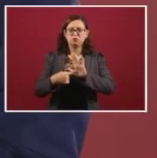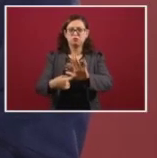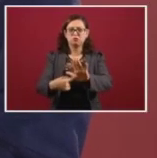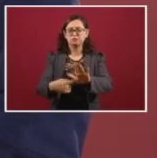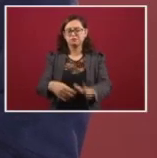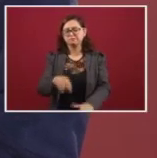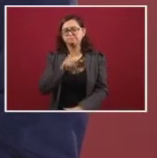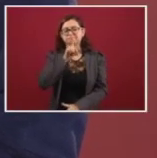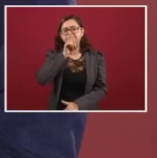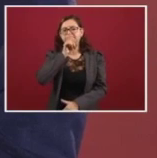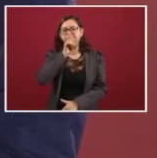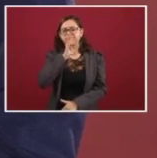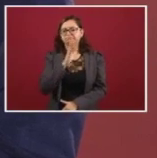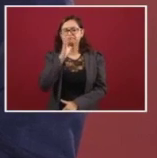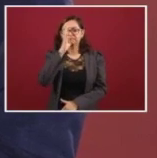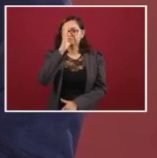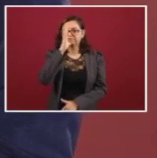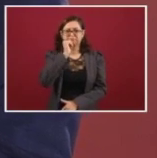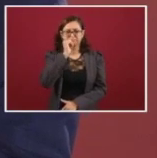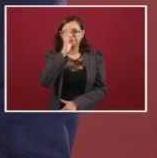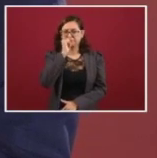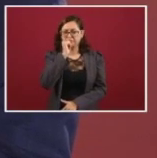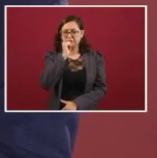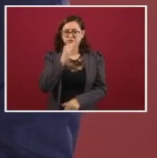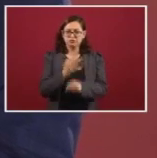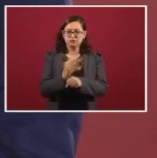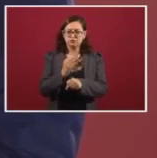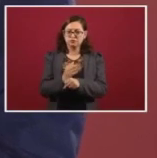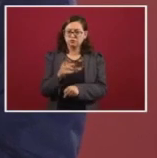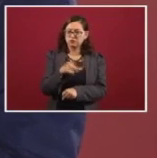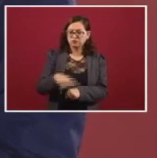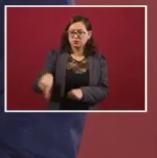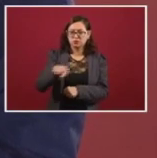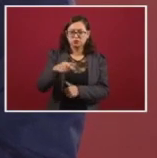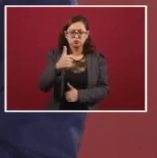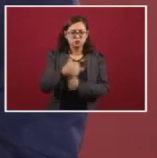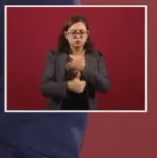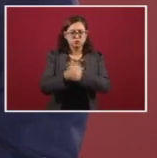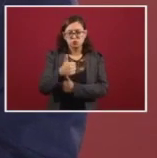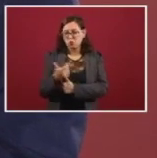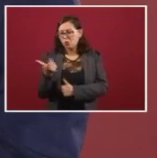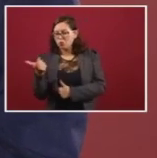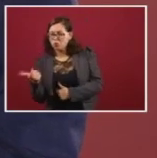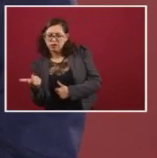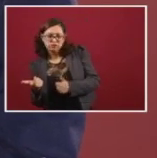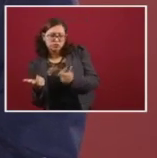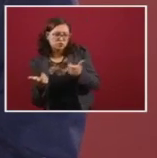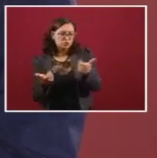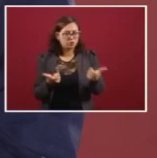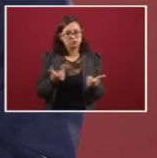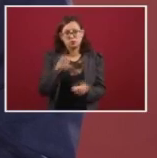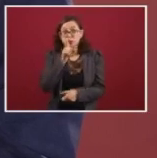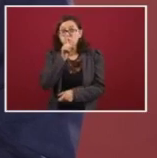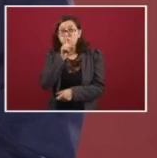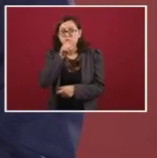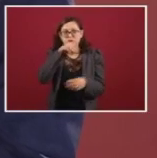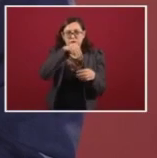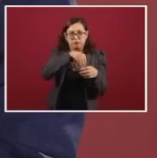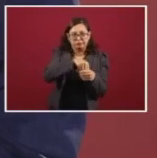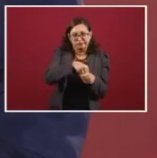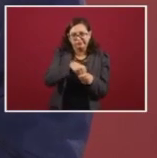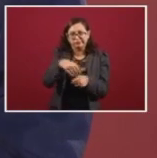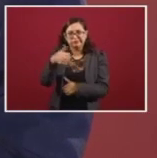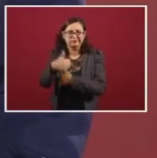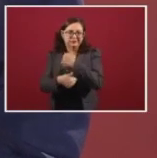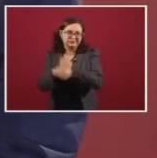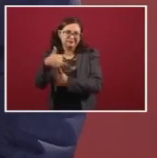detalles sobre los montos que se están